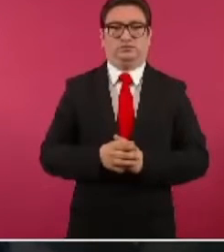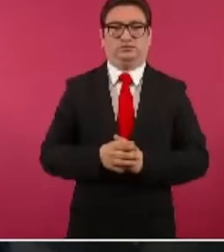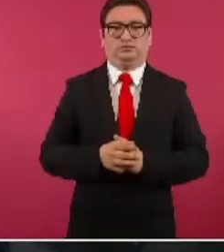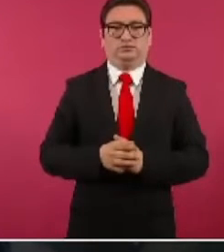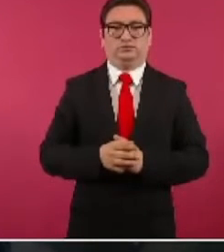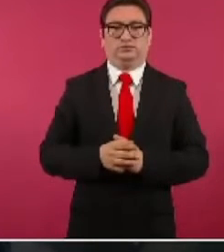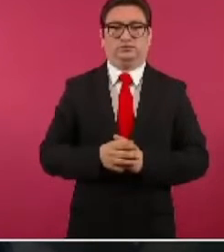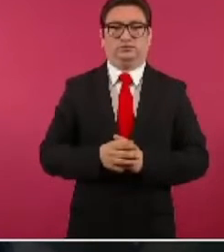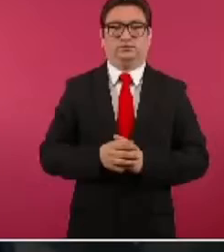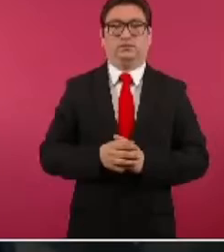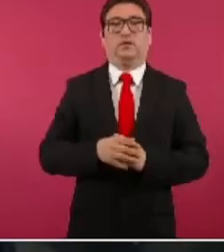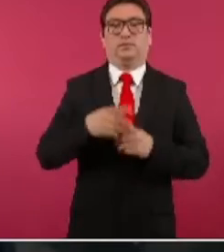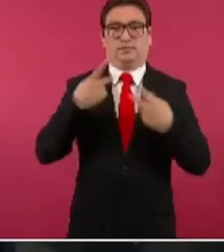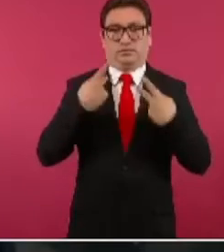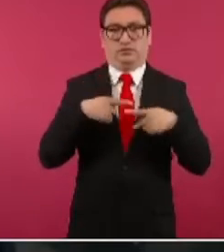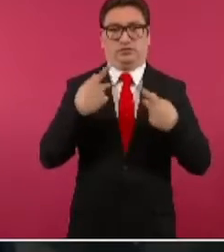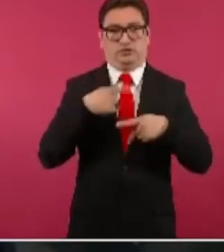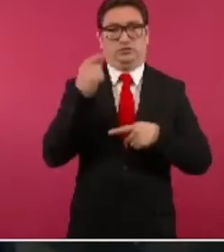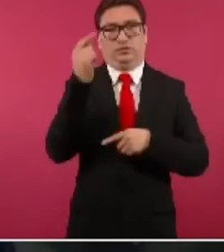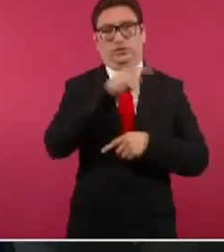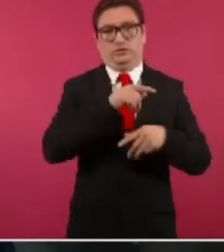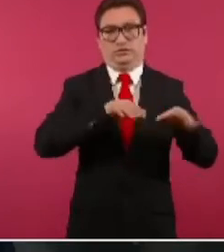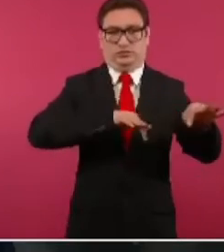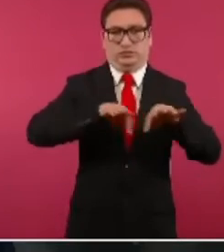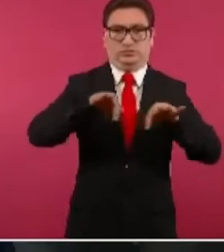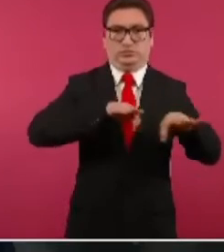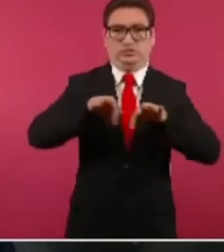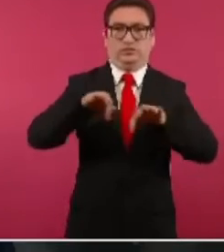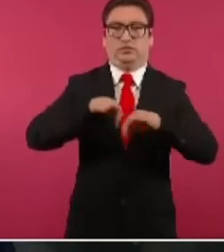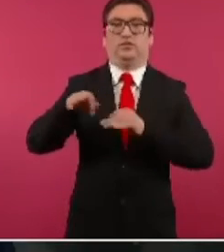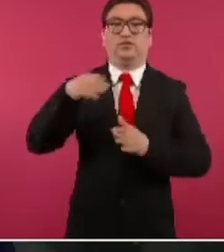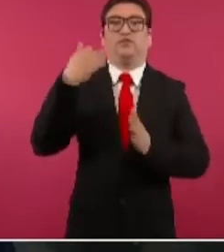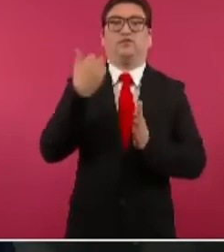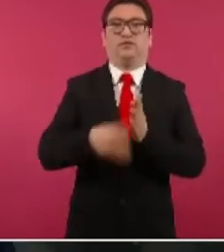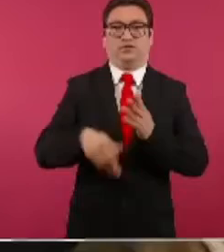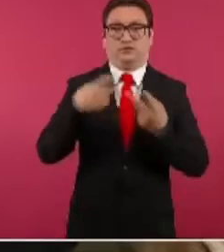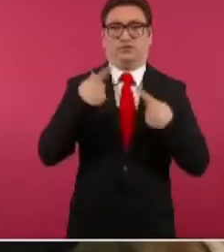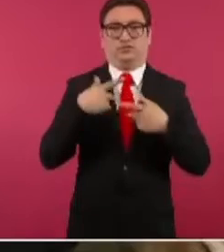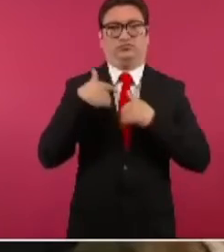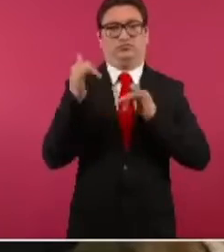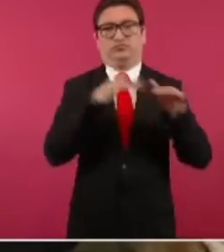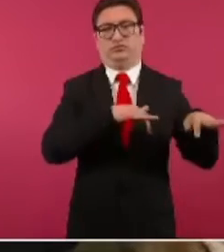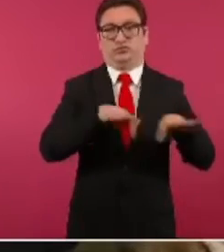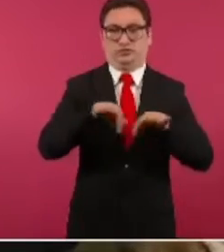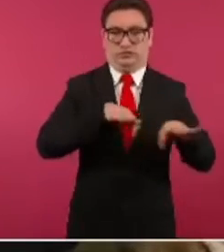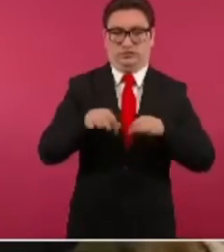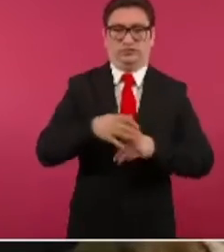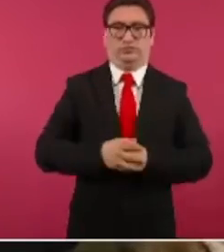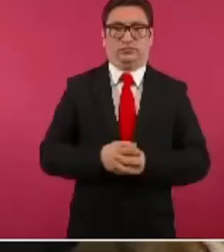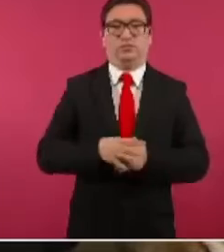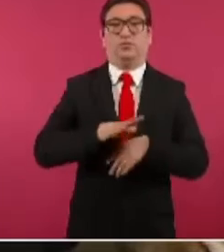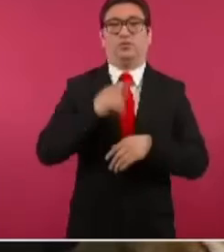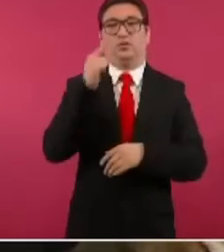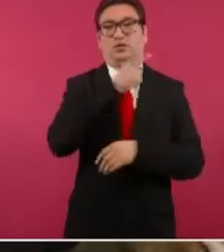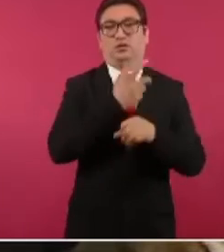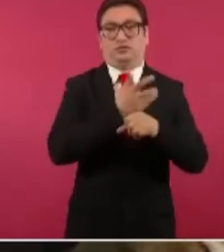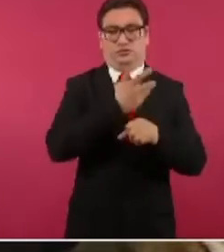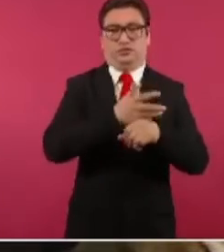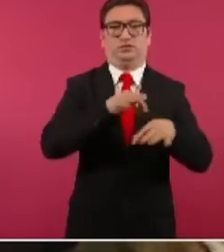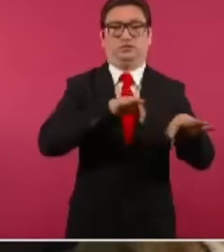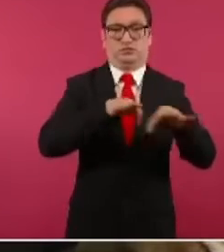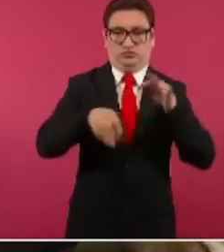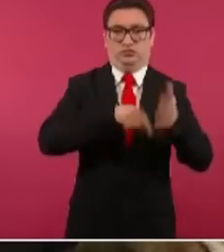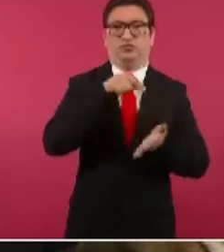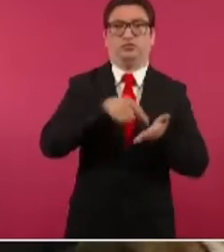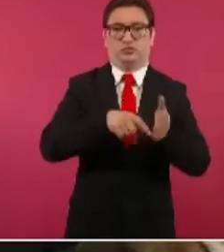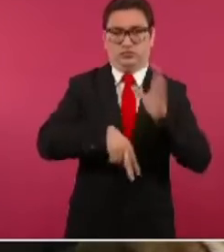hay mano de obra, lo que hace falta es mano de obra, porque empleo sí hay, y hay